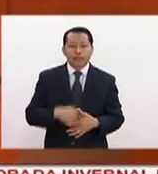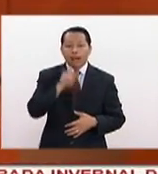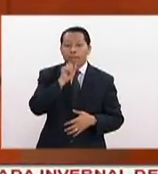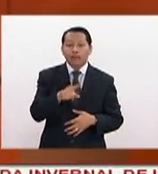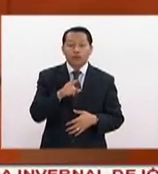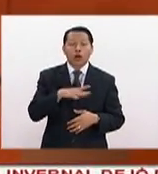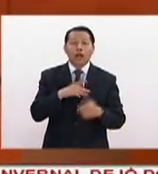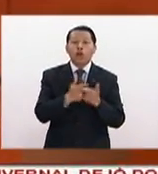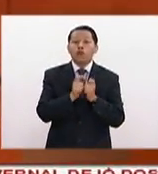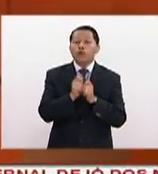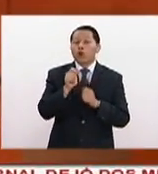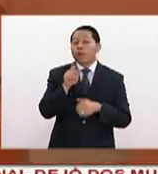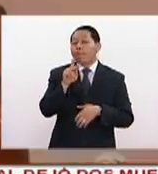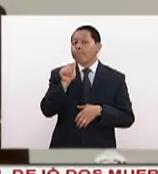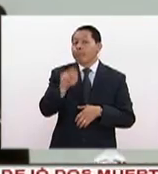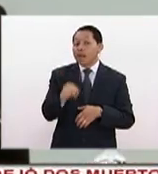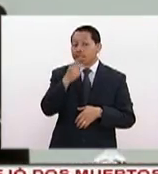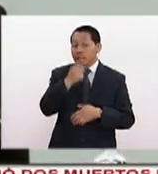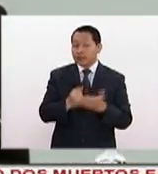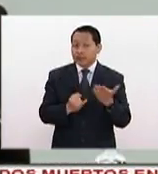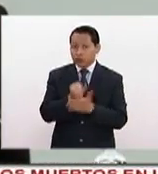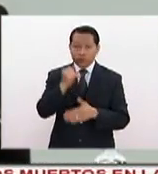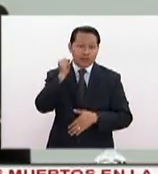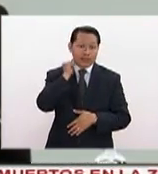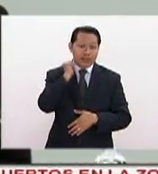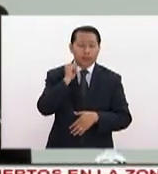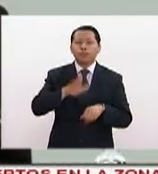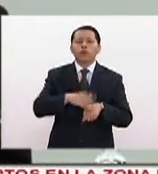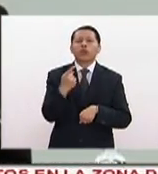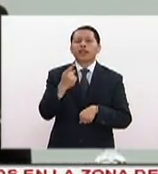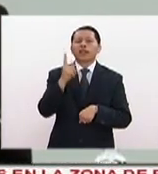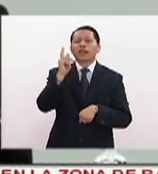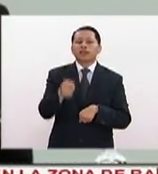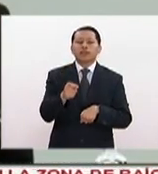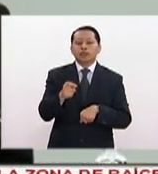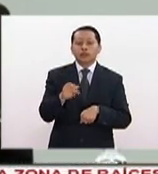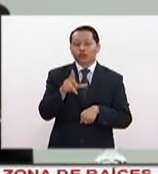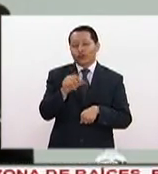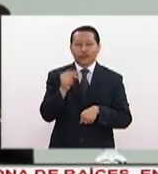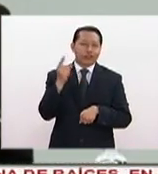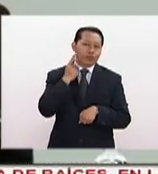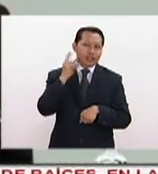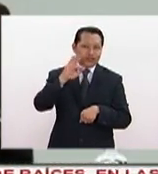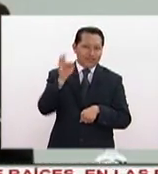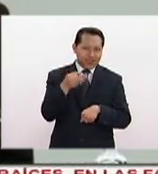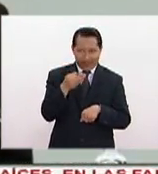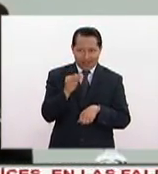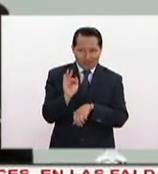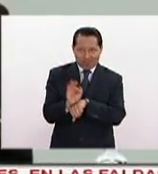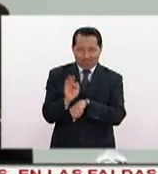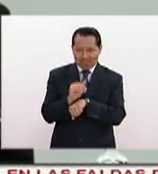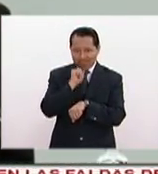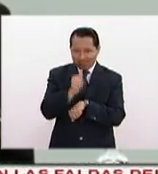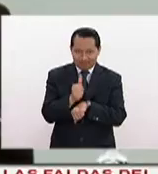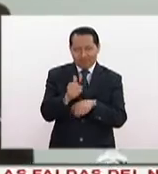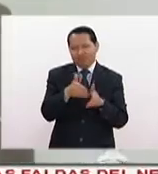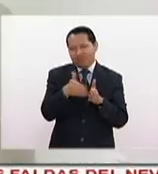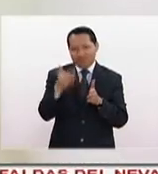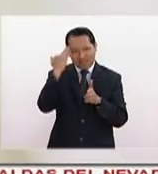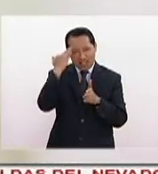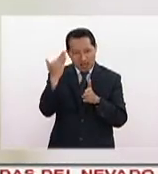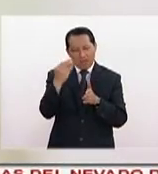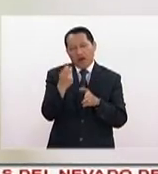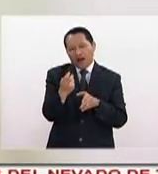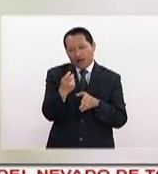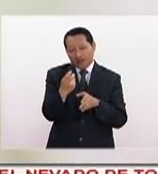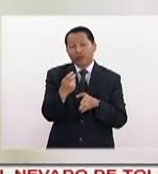respecto, el Partido Acción Nacional aseguró que la decisión de la senadora fue porque no se le garantizó una diputación federal, al no ser los tiempos de definición para